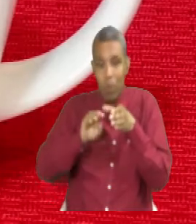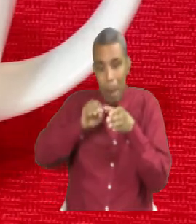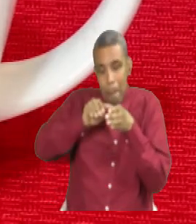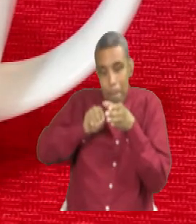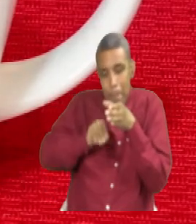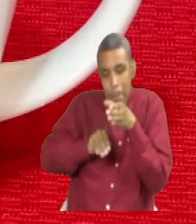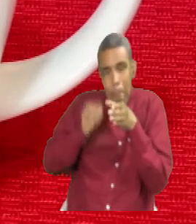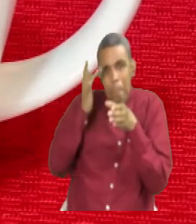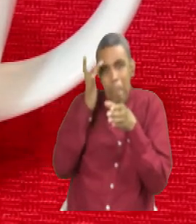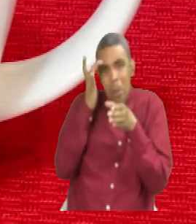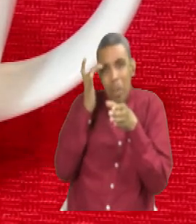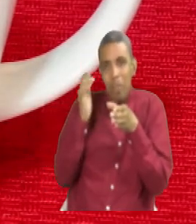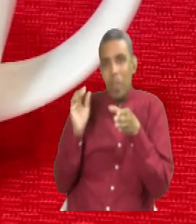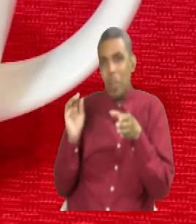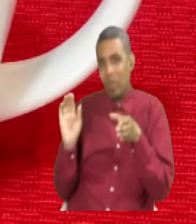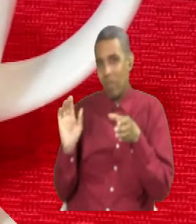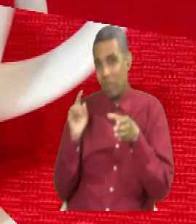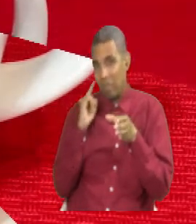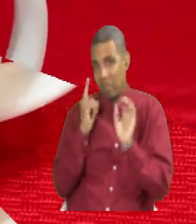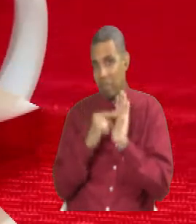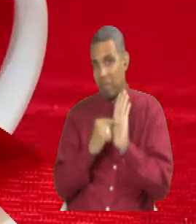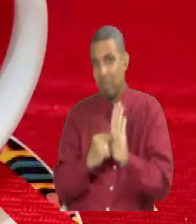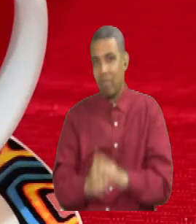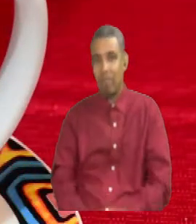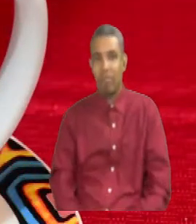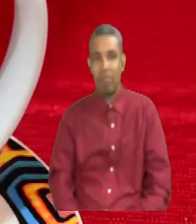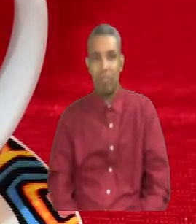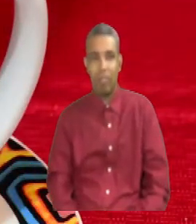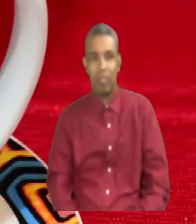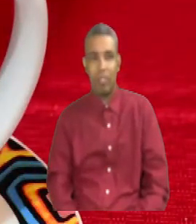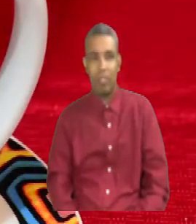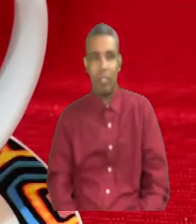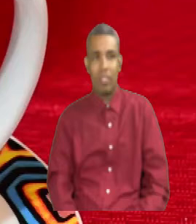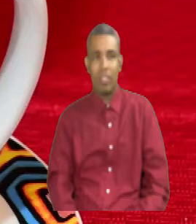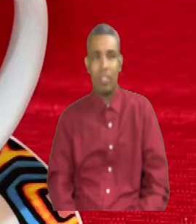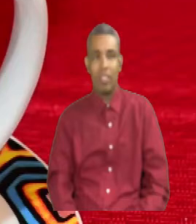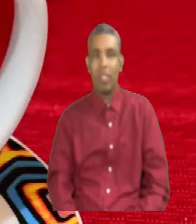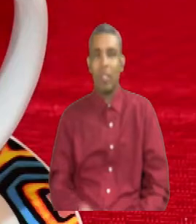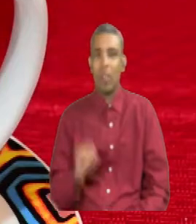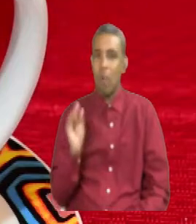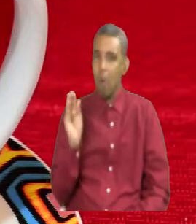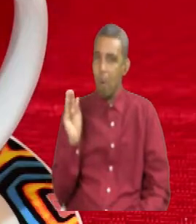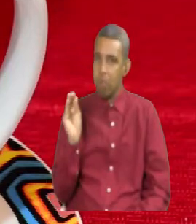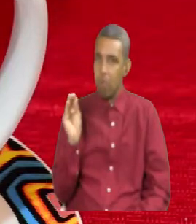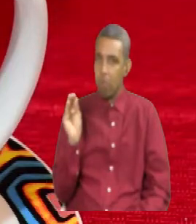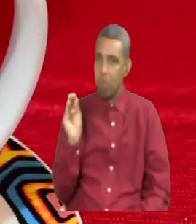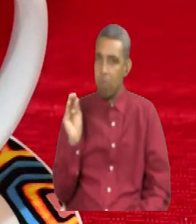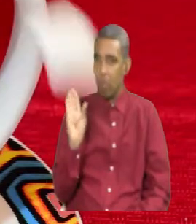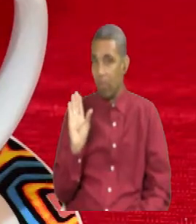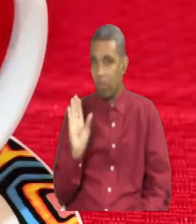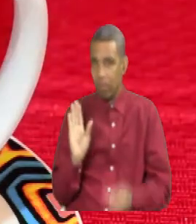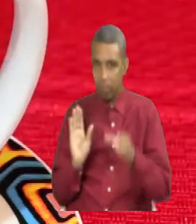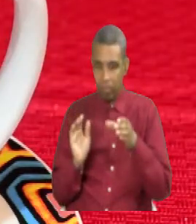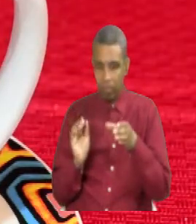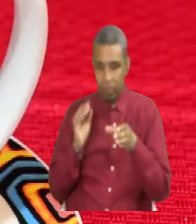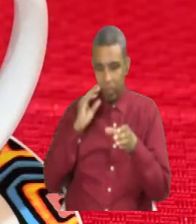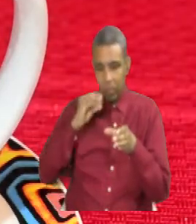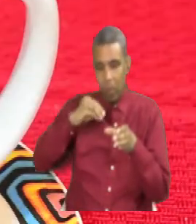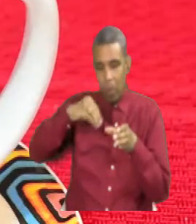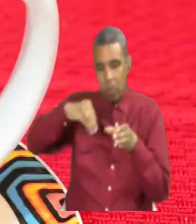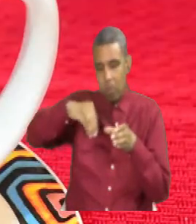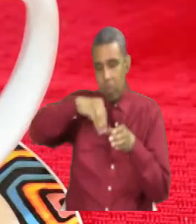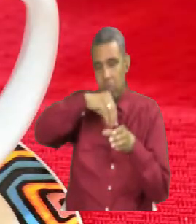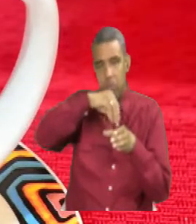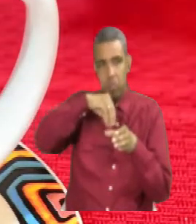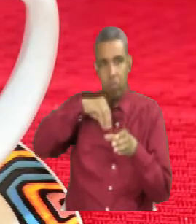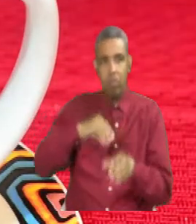a nuestra decoración. Ahora le vamos a poner nuestro malvavisco encima y luego vamos